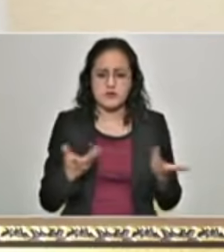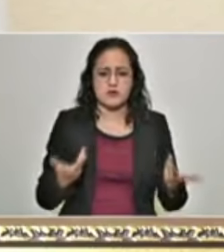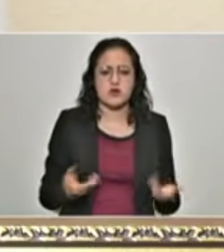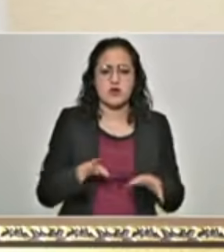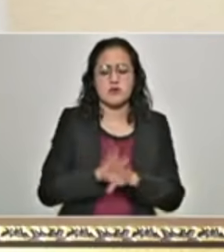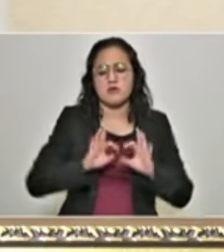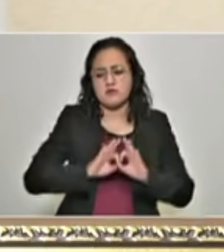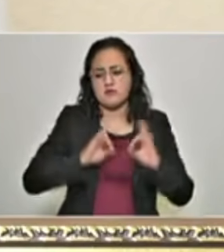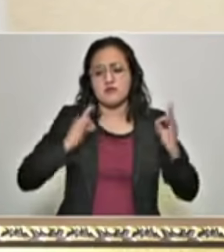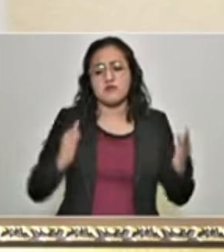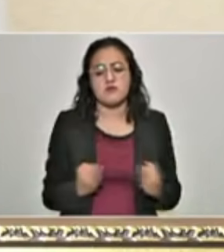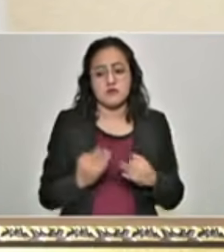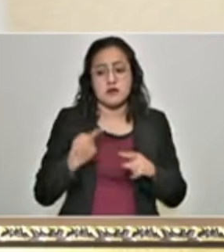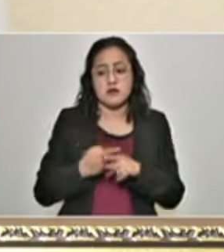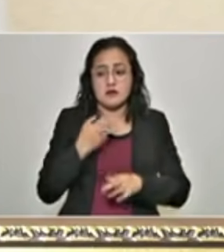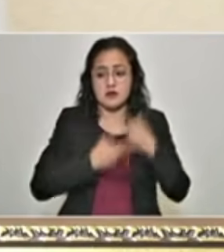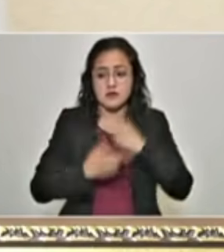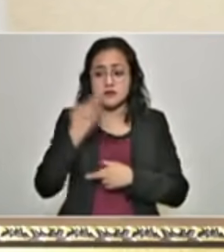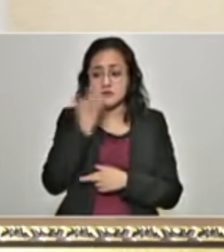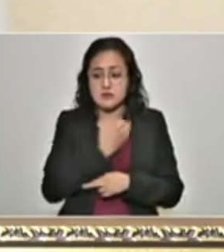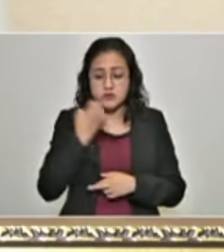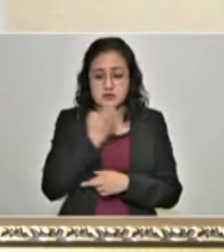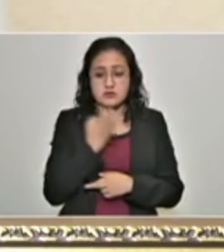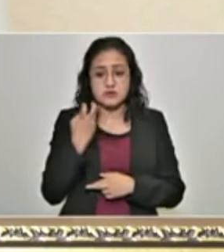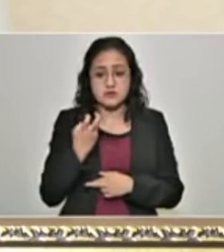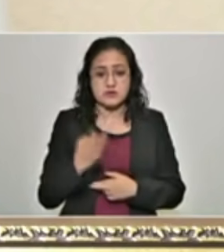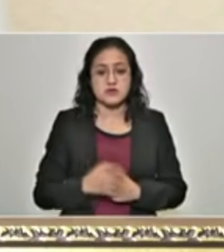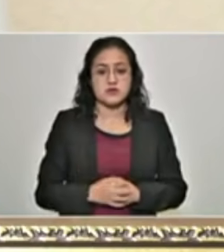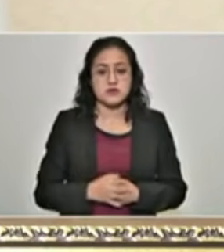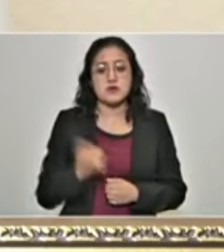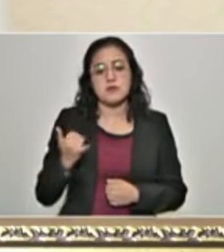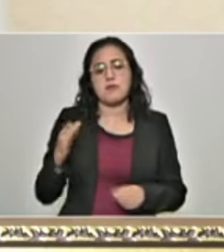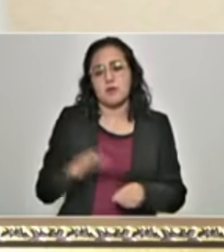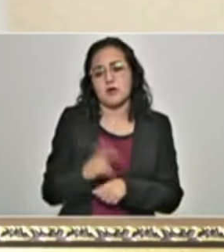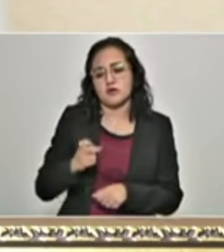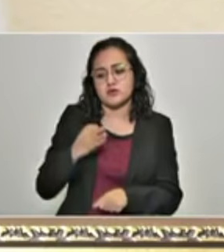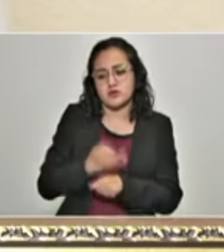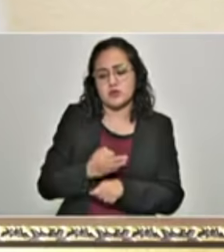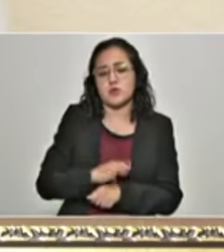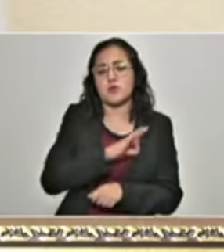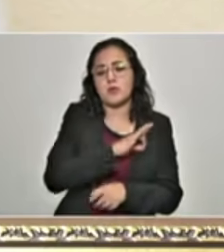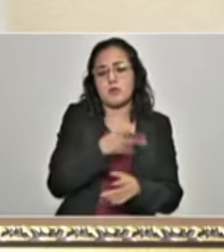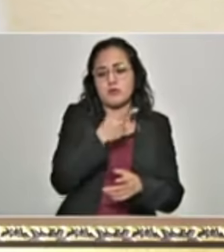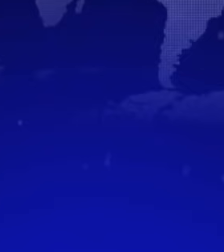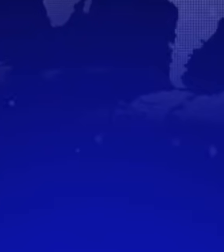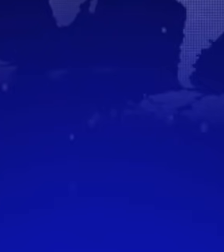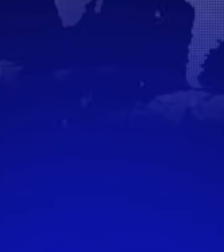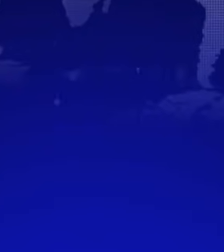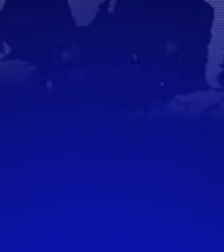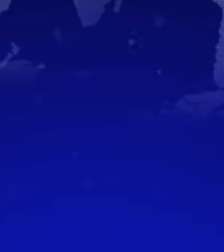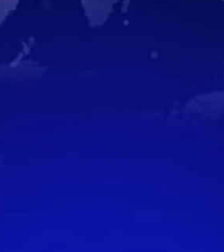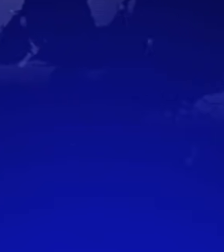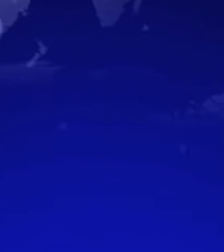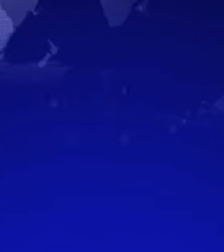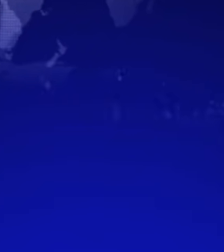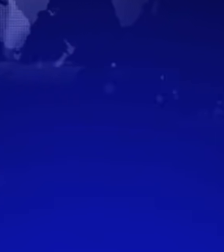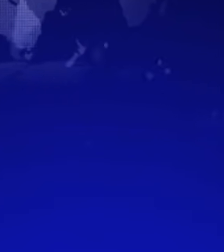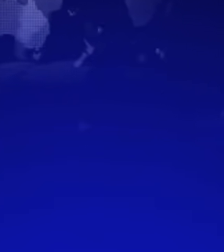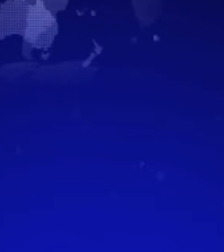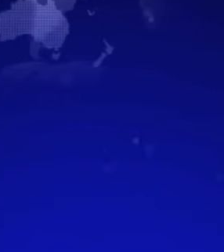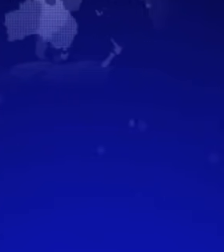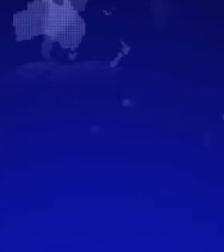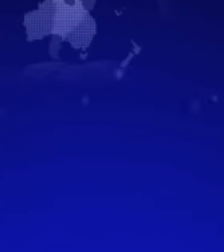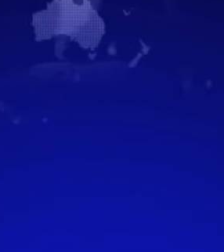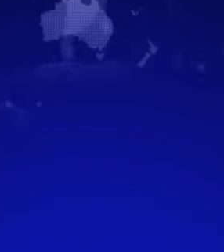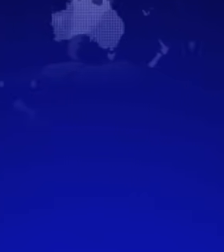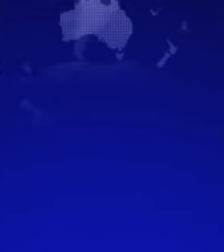esta forma del regreso a clases presencial y por tanto fuera tomando su decisión y en el municipio de tecamachalco